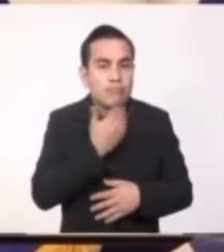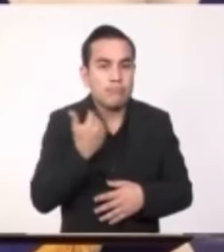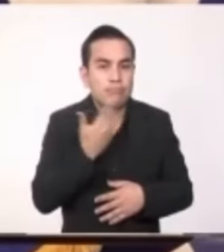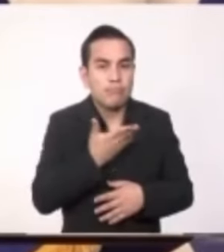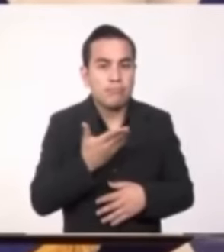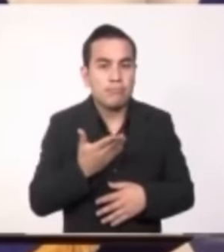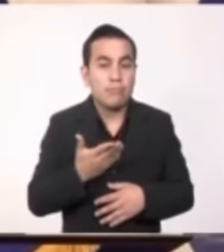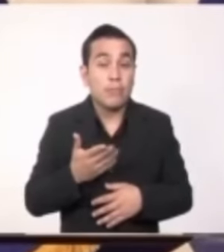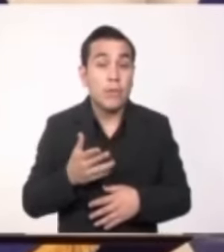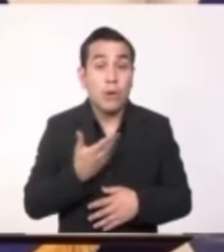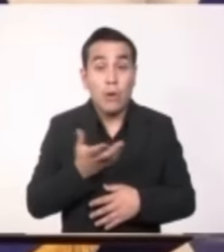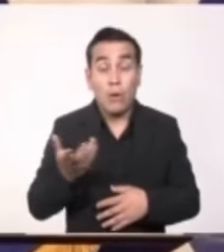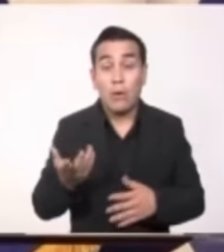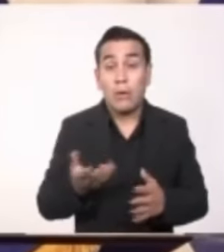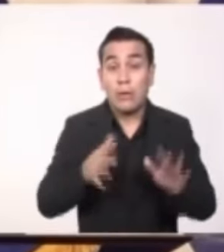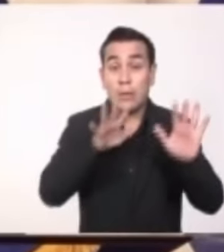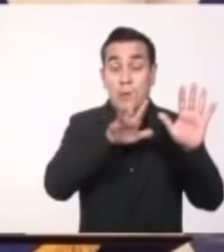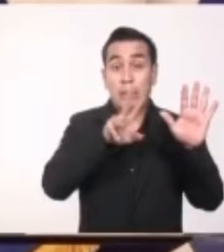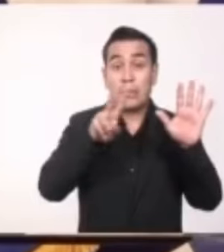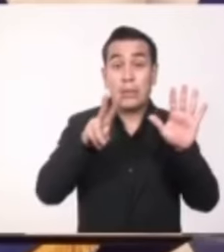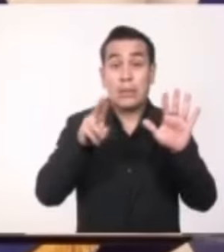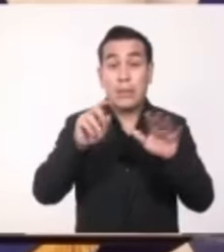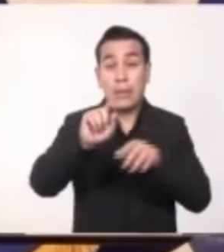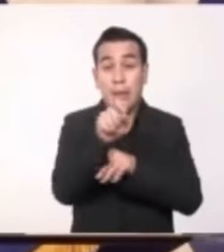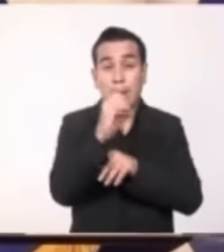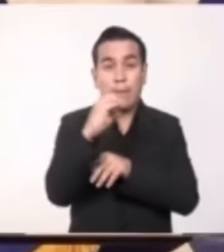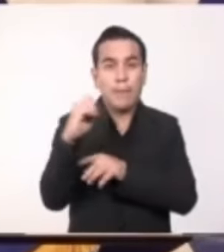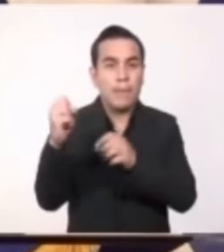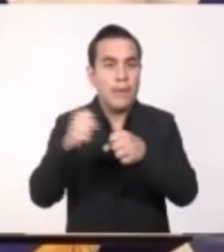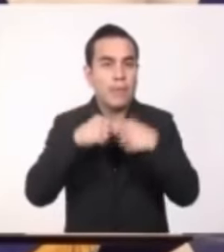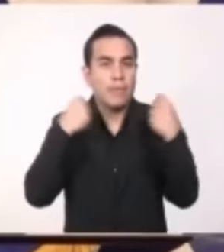pagaríamos la deuda externos grant 17 mil millones